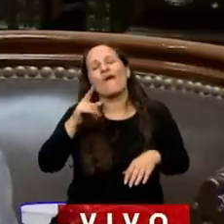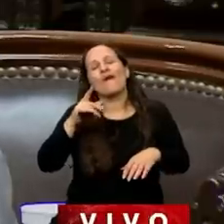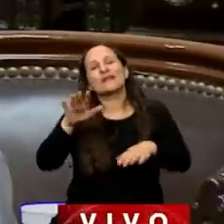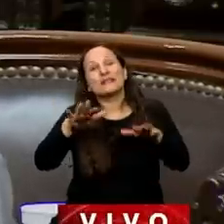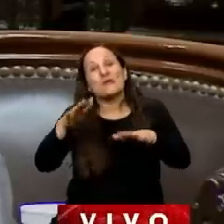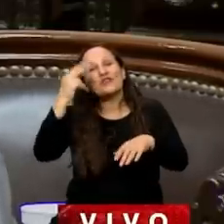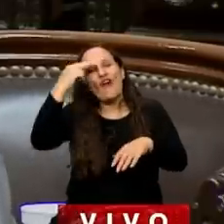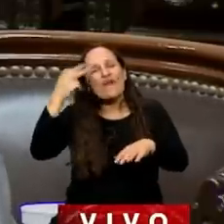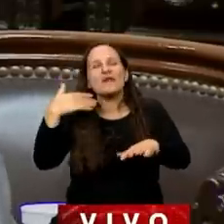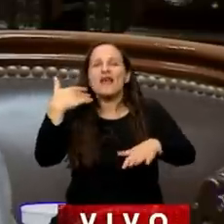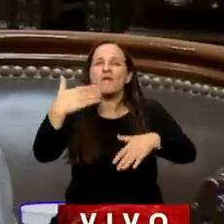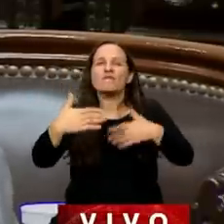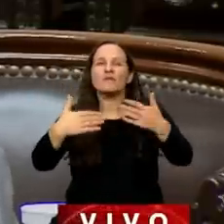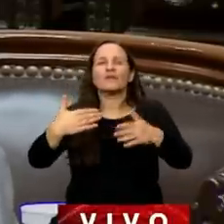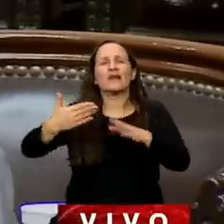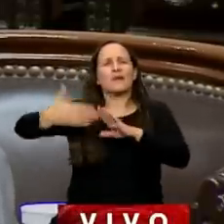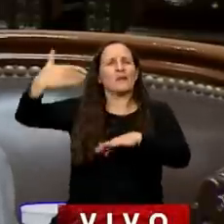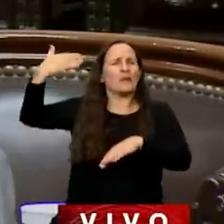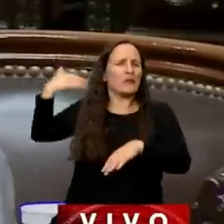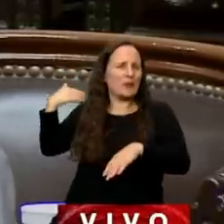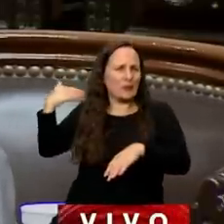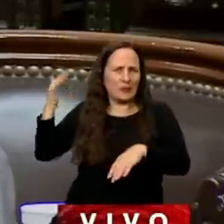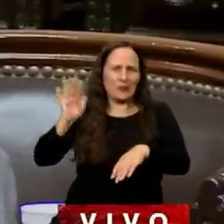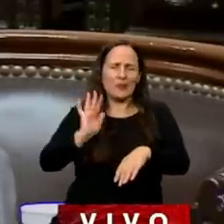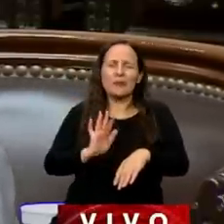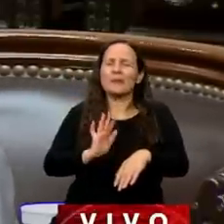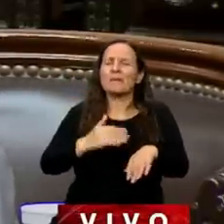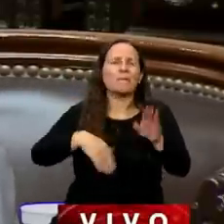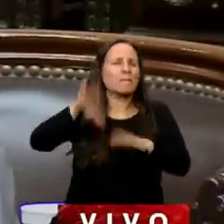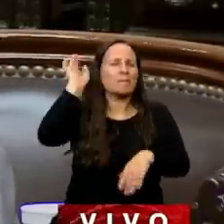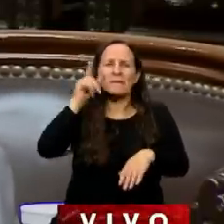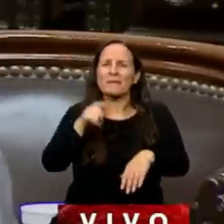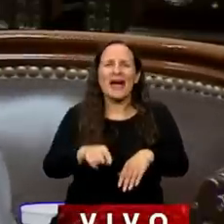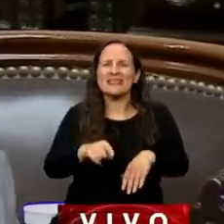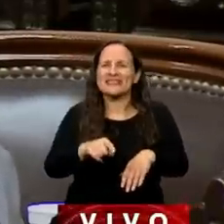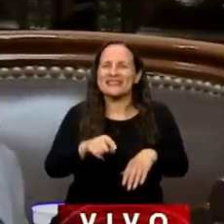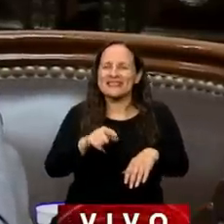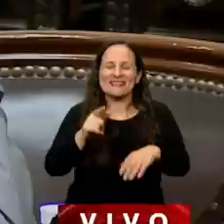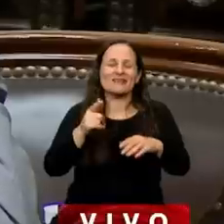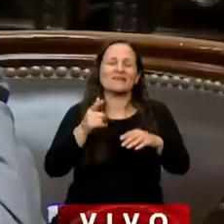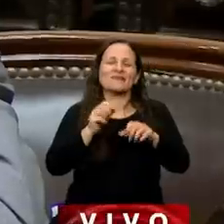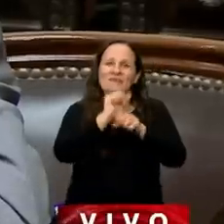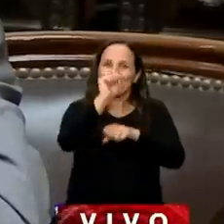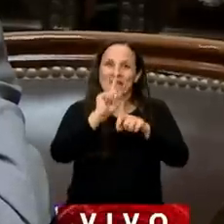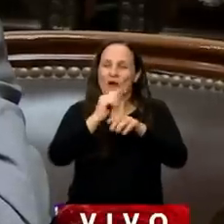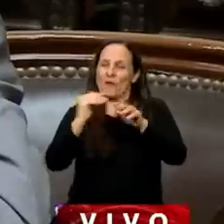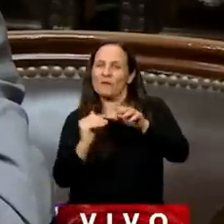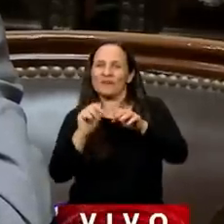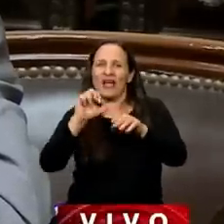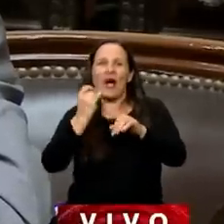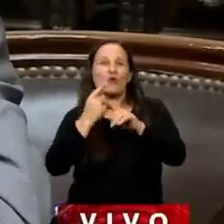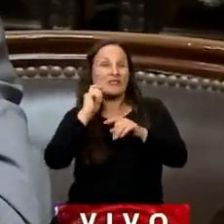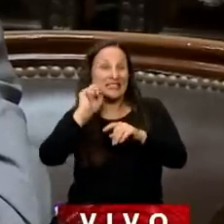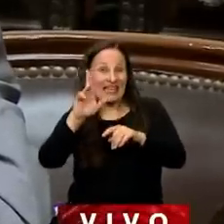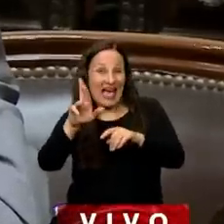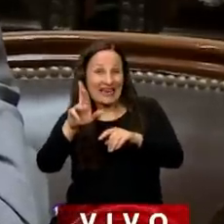enfermería que pasó de aquella vieja enfermería compuesta fundamentalmente por auxiliares a una enfermería que a través